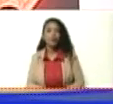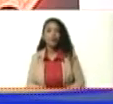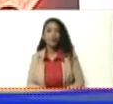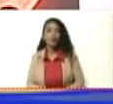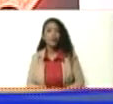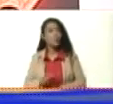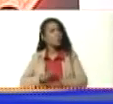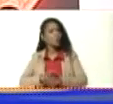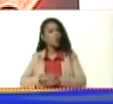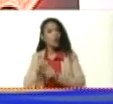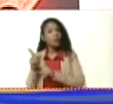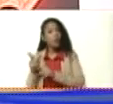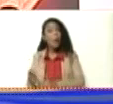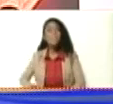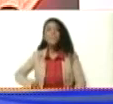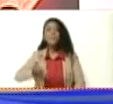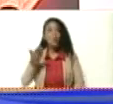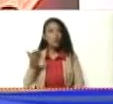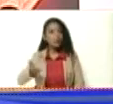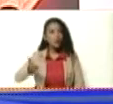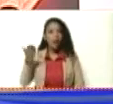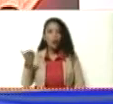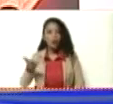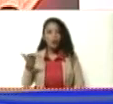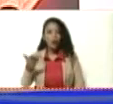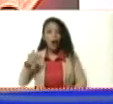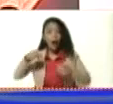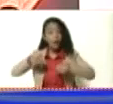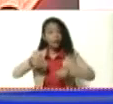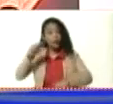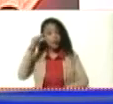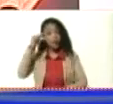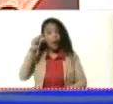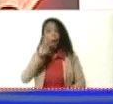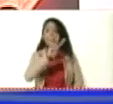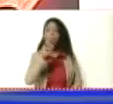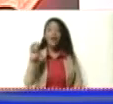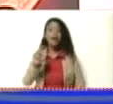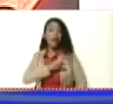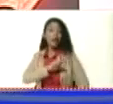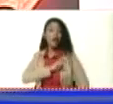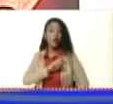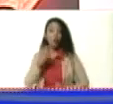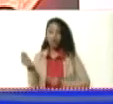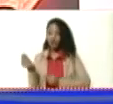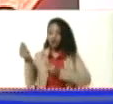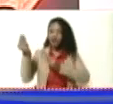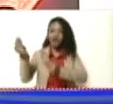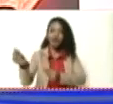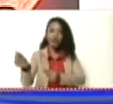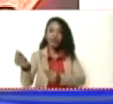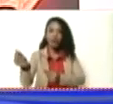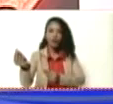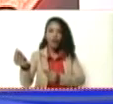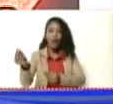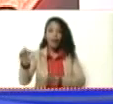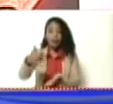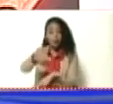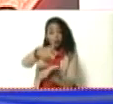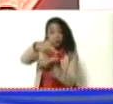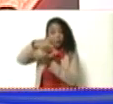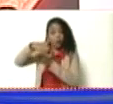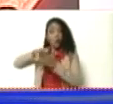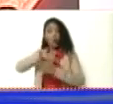Por eso es tan importante en este día 20 de enero de la entrega del Premio Nacional